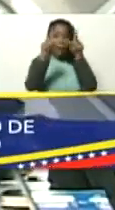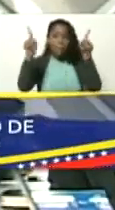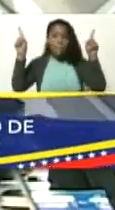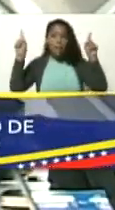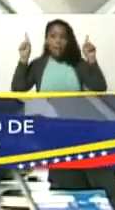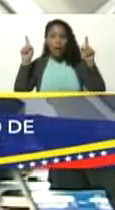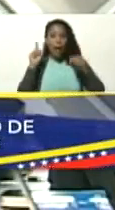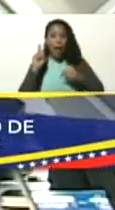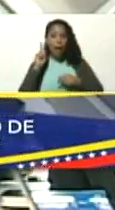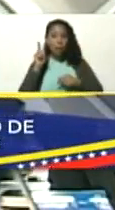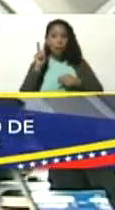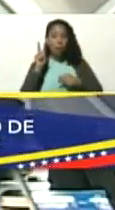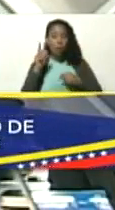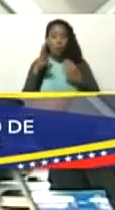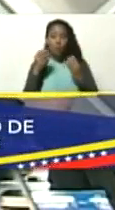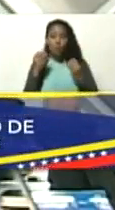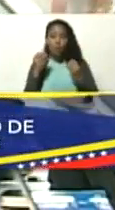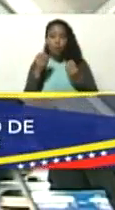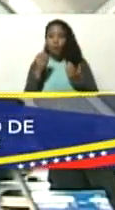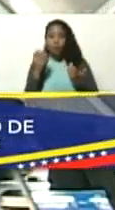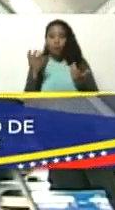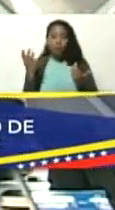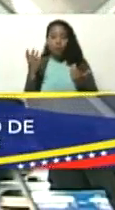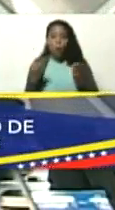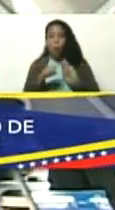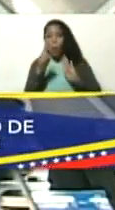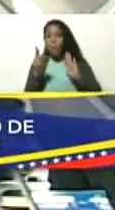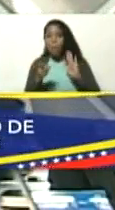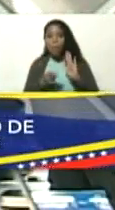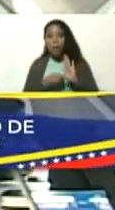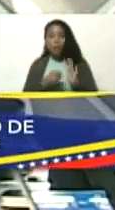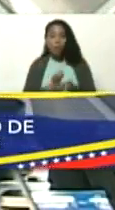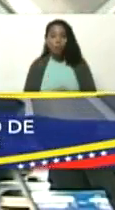tan imprevistos, pues, totalmente